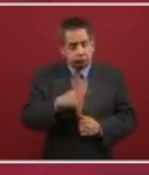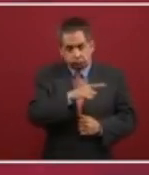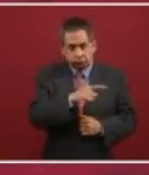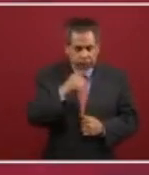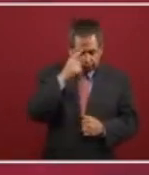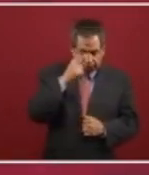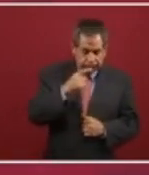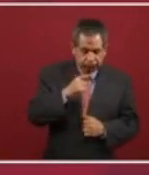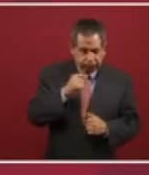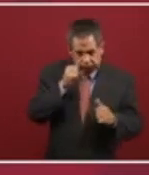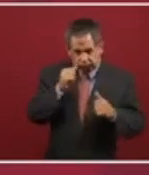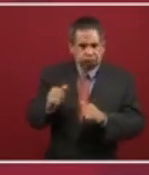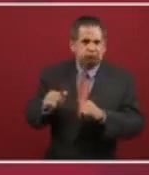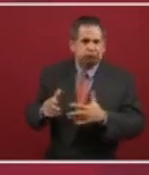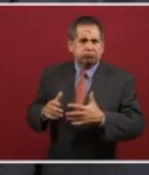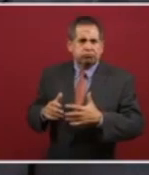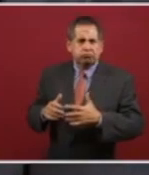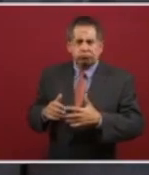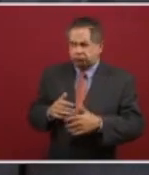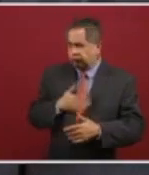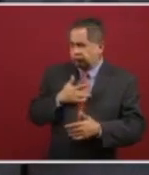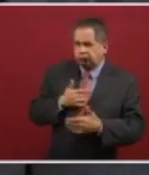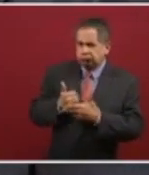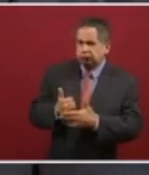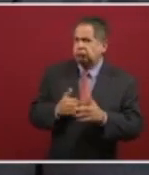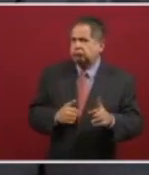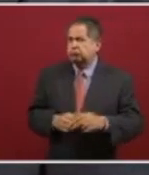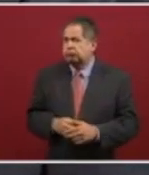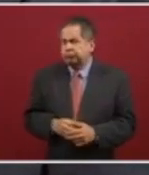atender esta situación.